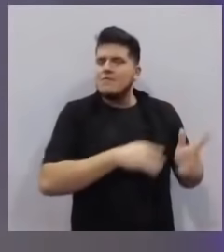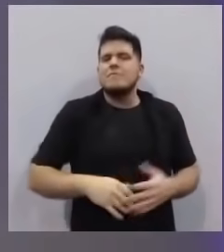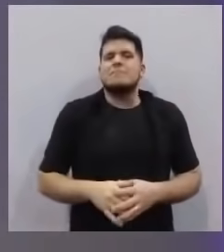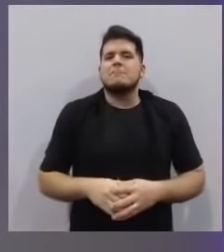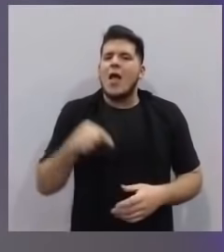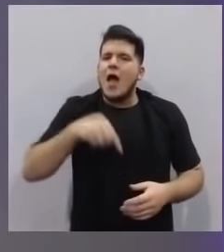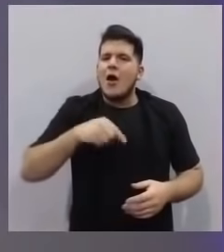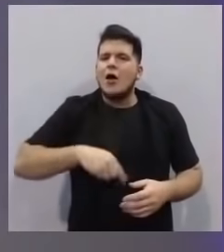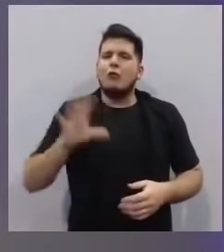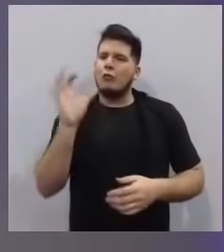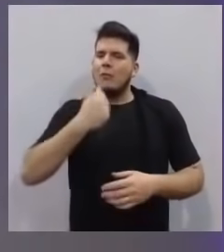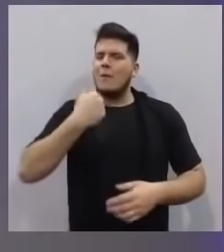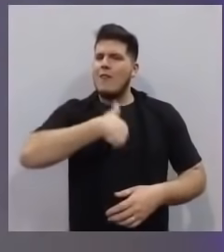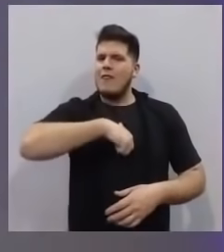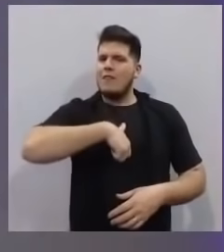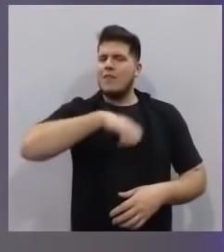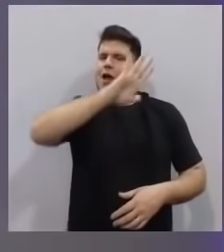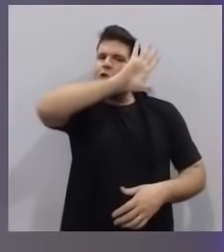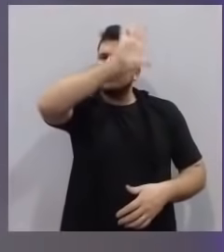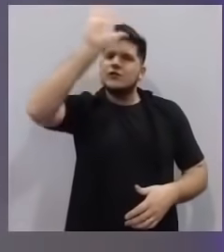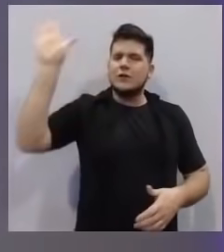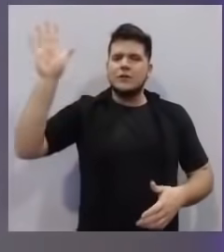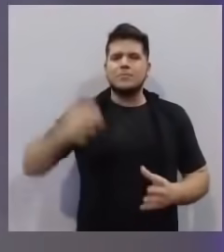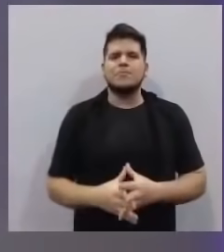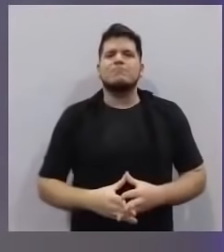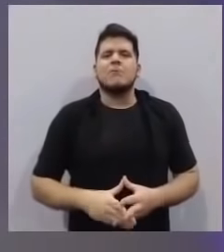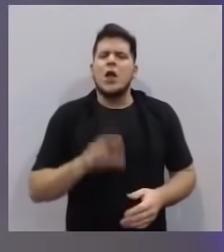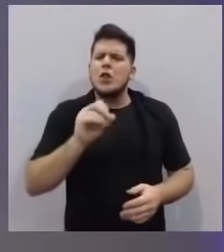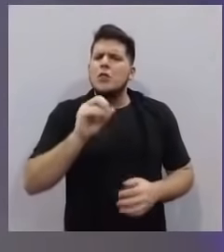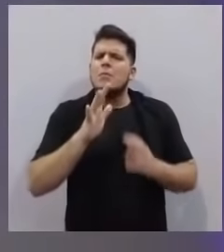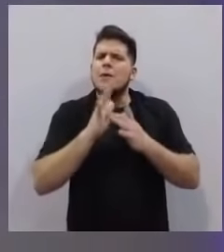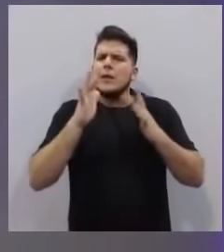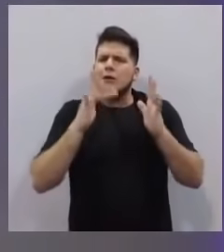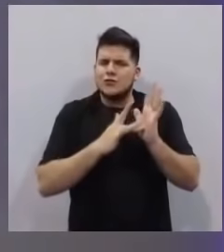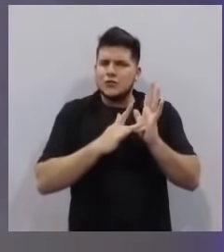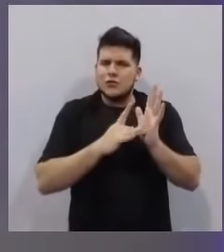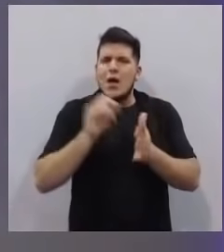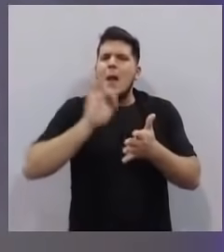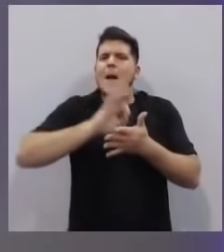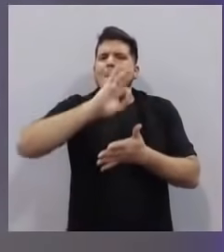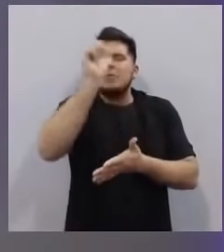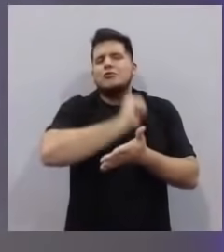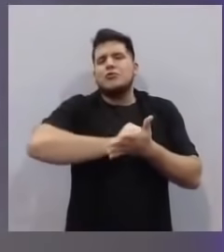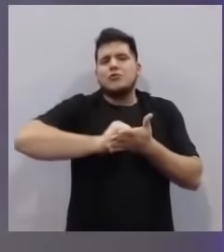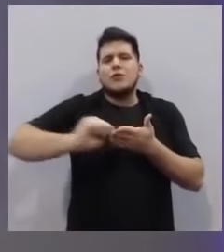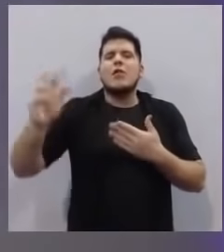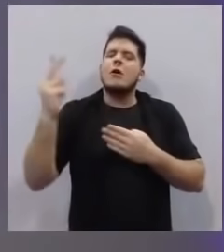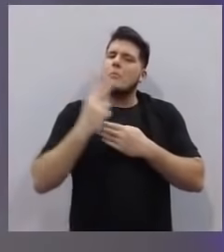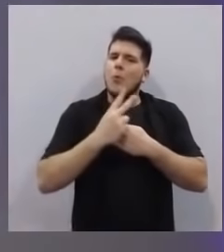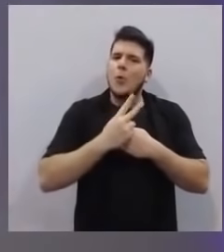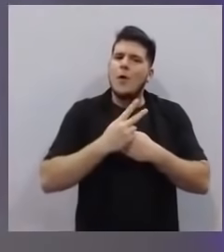esa palabra diga en el nombre de jesús la garantía del espíritu es segura y no se